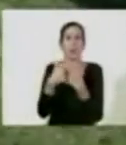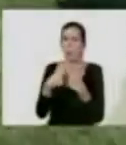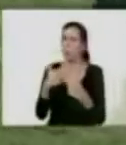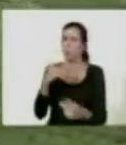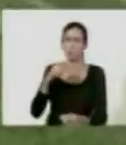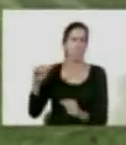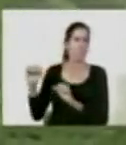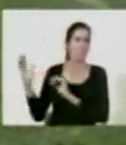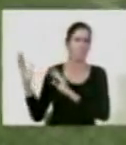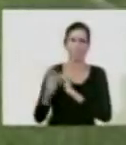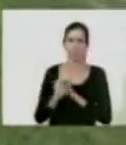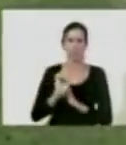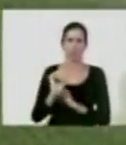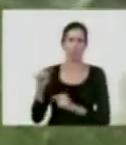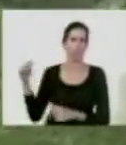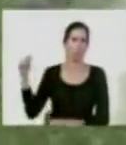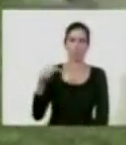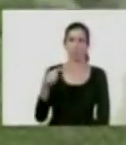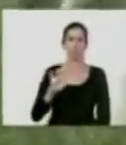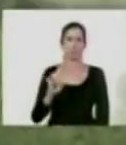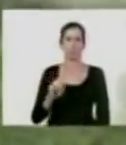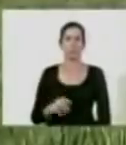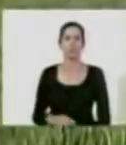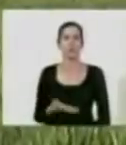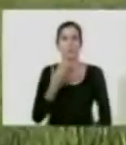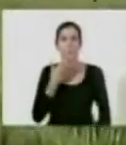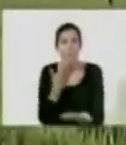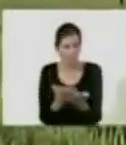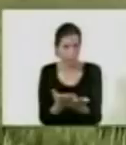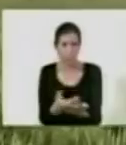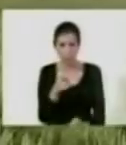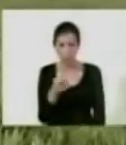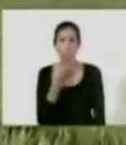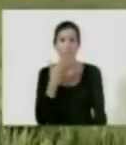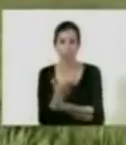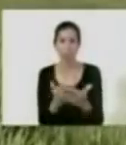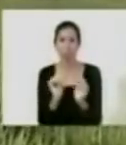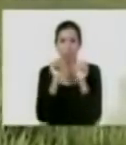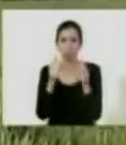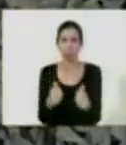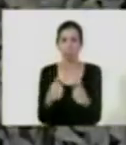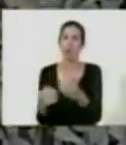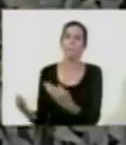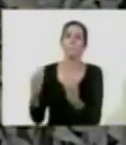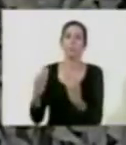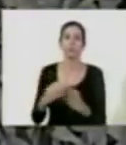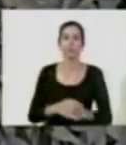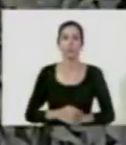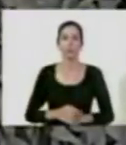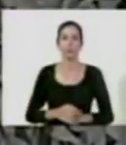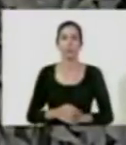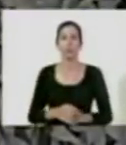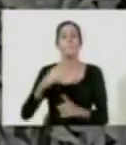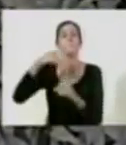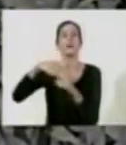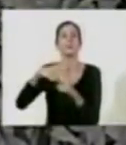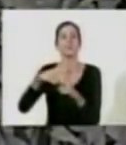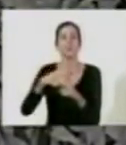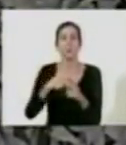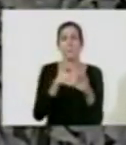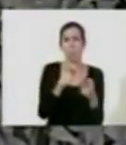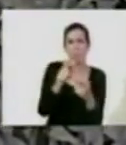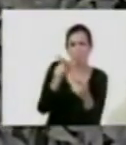imperialista. Solicito su autorización para iniciar el apoyo de fuego con la fuerza y